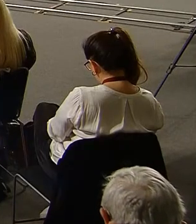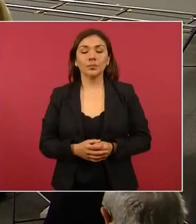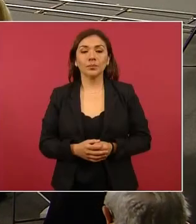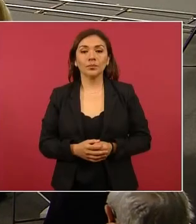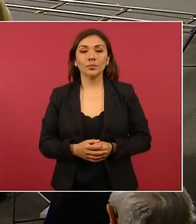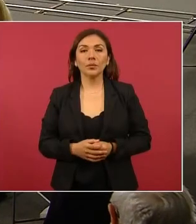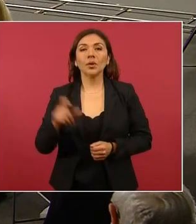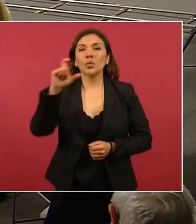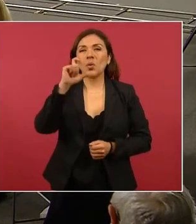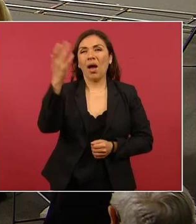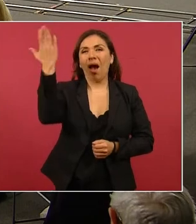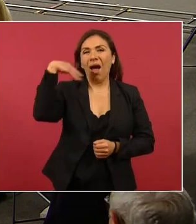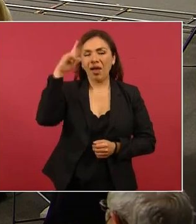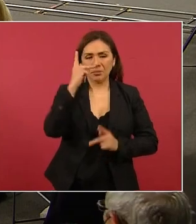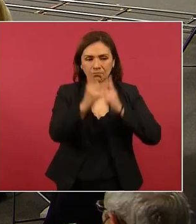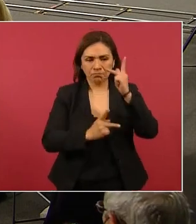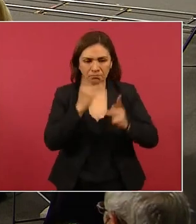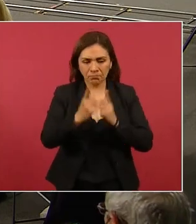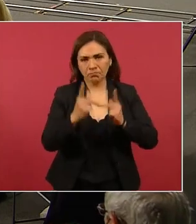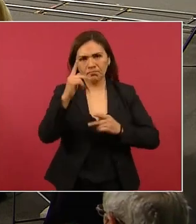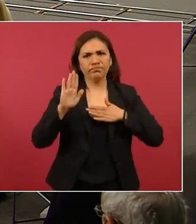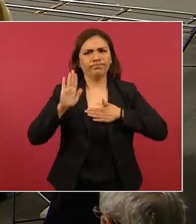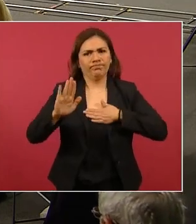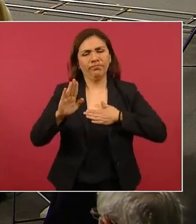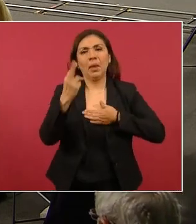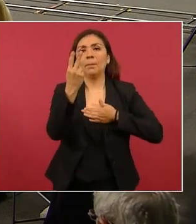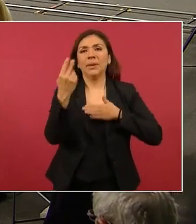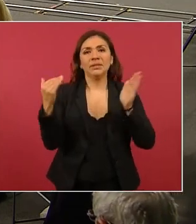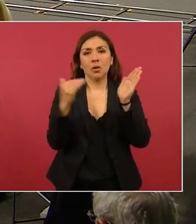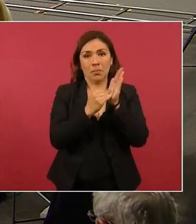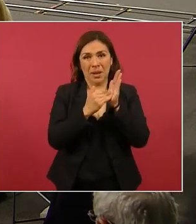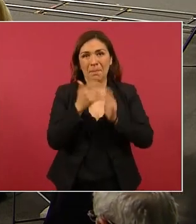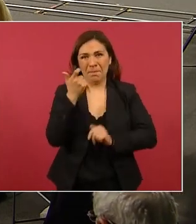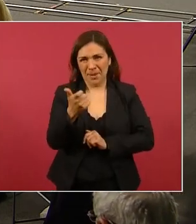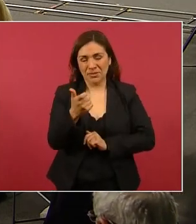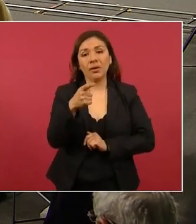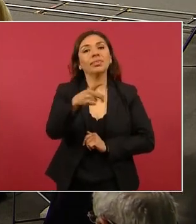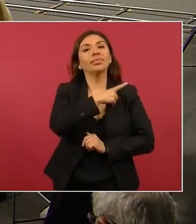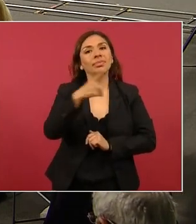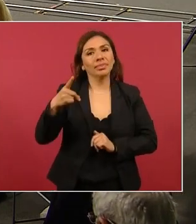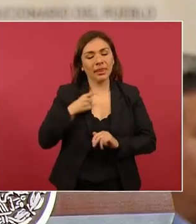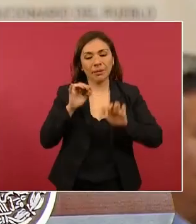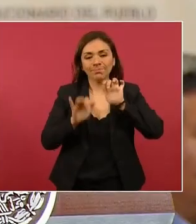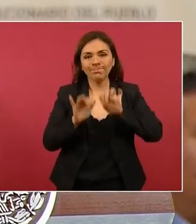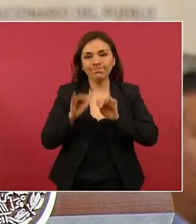25,000 deberán también escribir al correo que está ahí debajo,